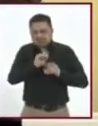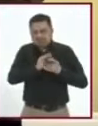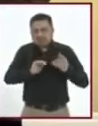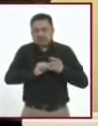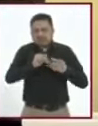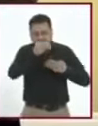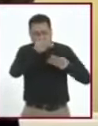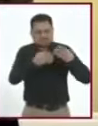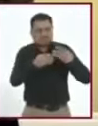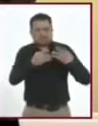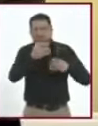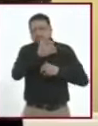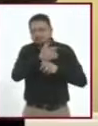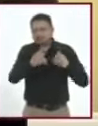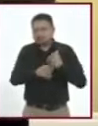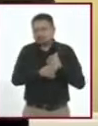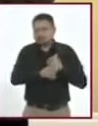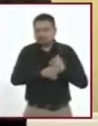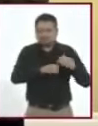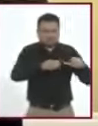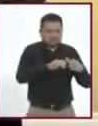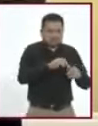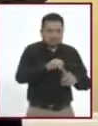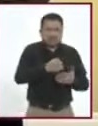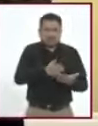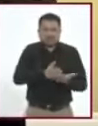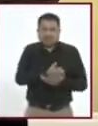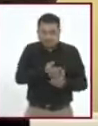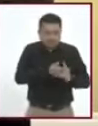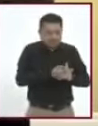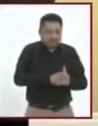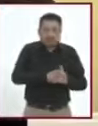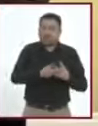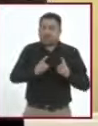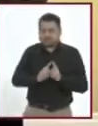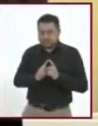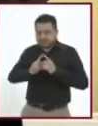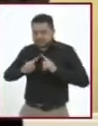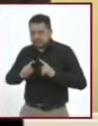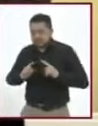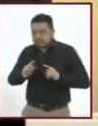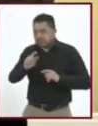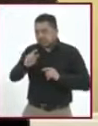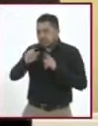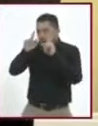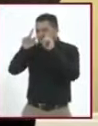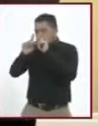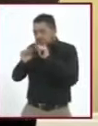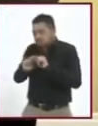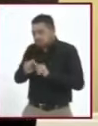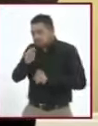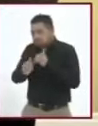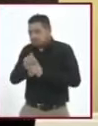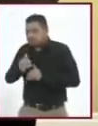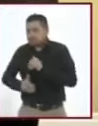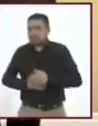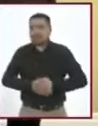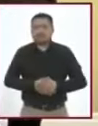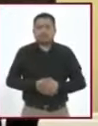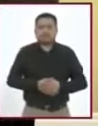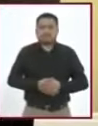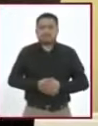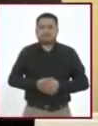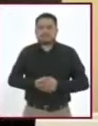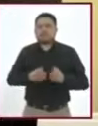3 bloques. Introducción, desarrollo y conclusiones. En